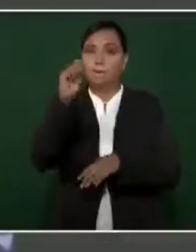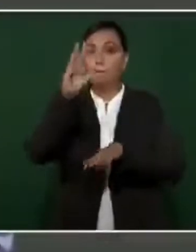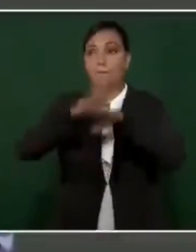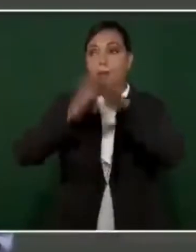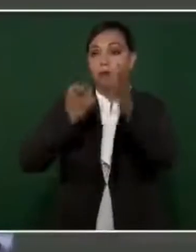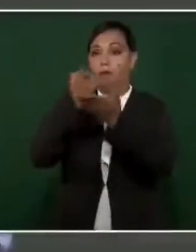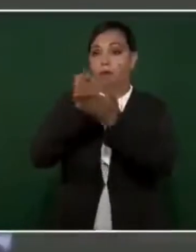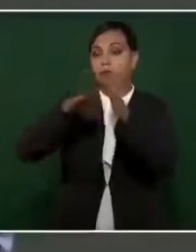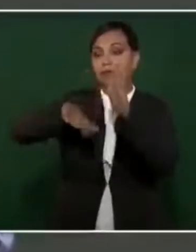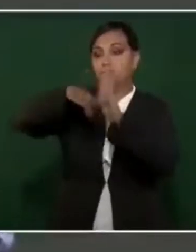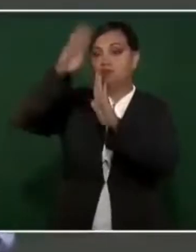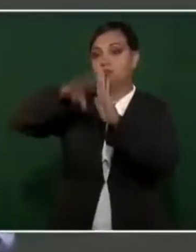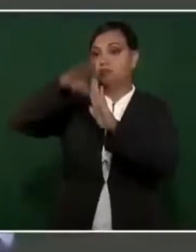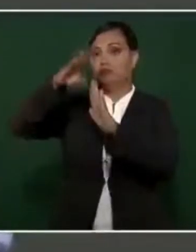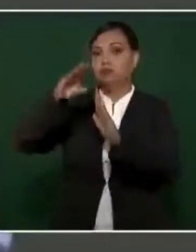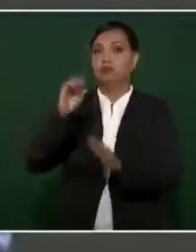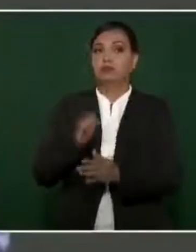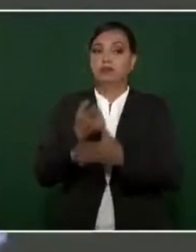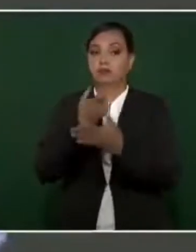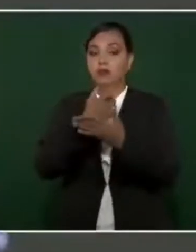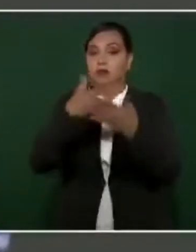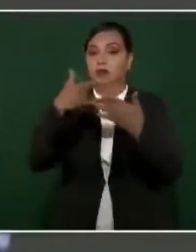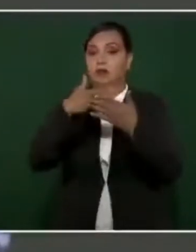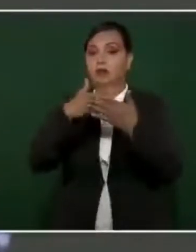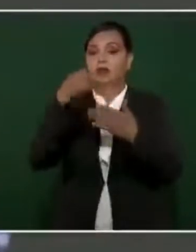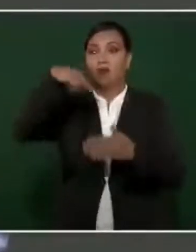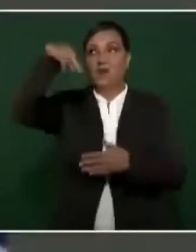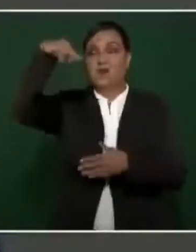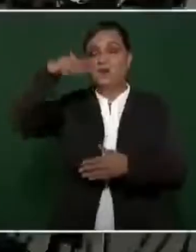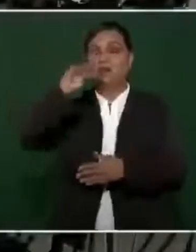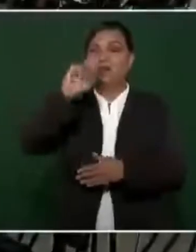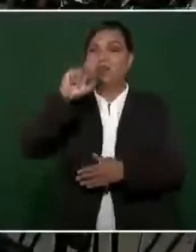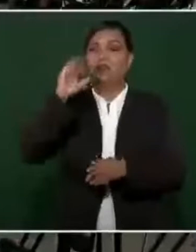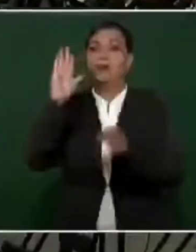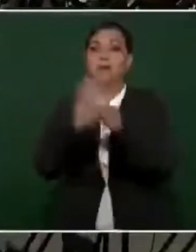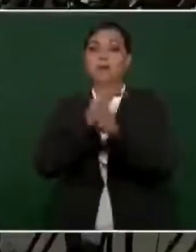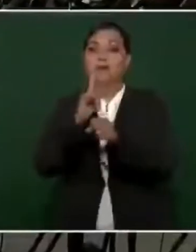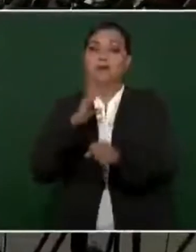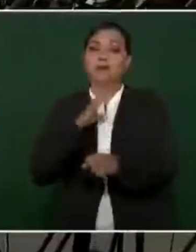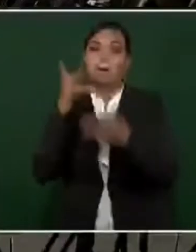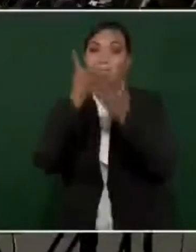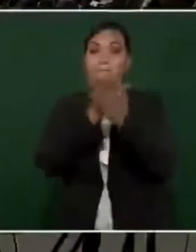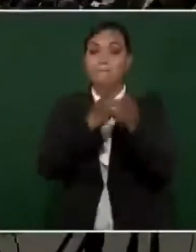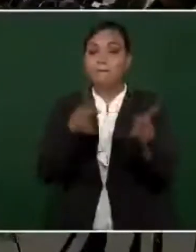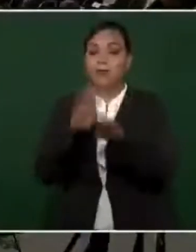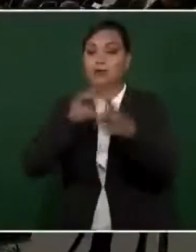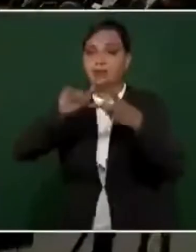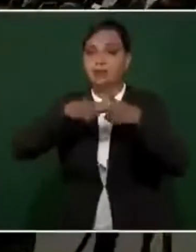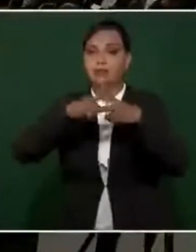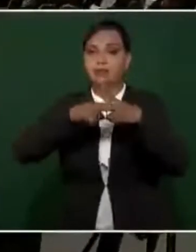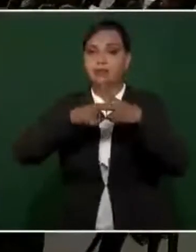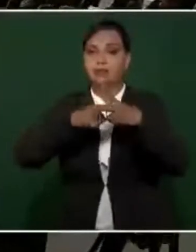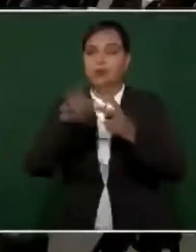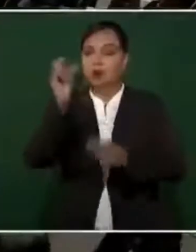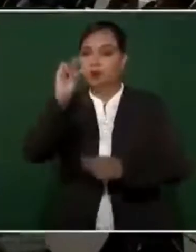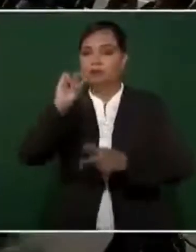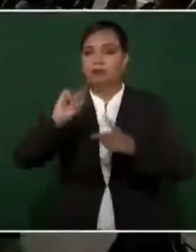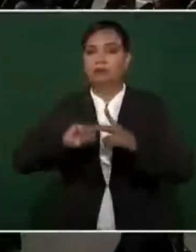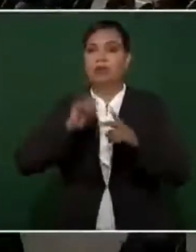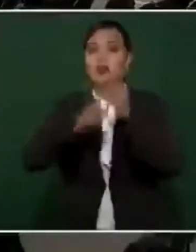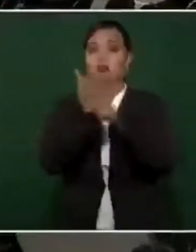mínimo en la frontera, porque hay un plan que iniciamos desde el